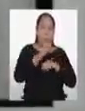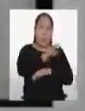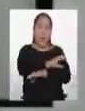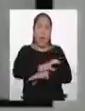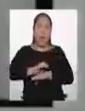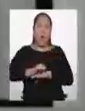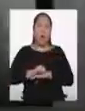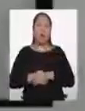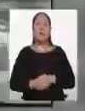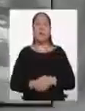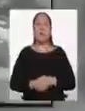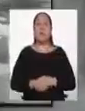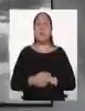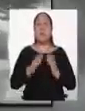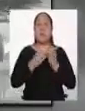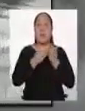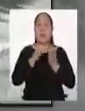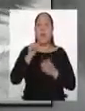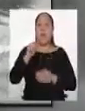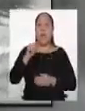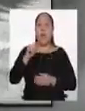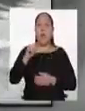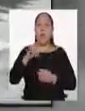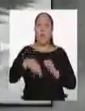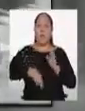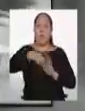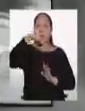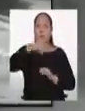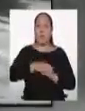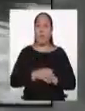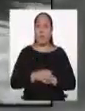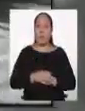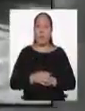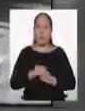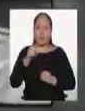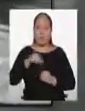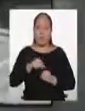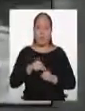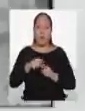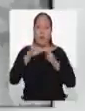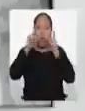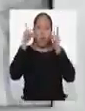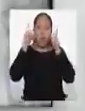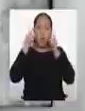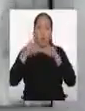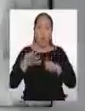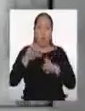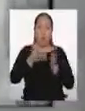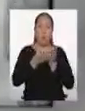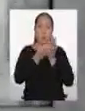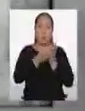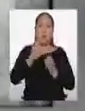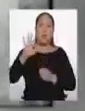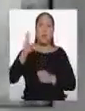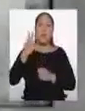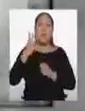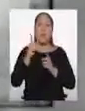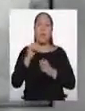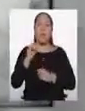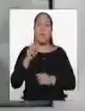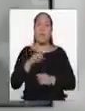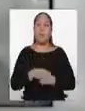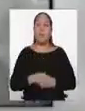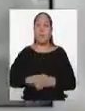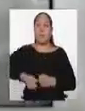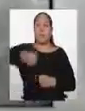se destinó al Agrupamiento Norte y al frente nororiente, ubicado en el departamento de Loreto, se envió a la Quinta División,